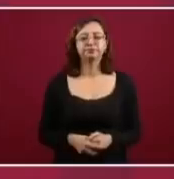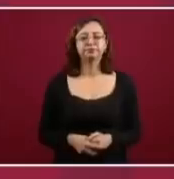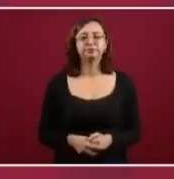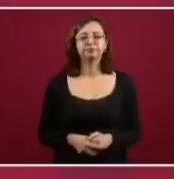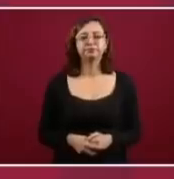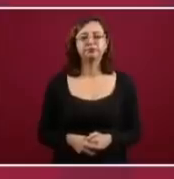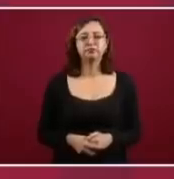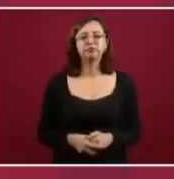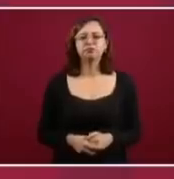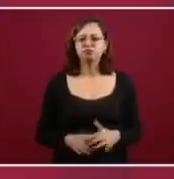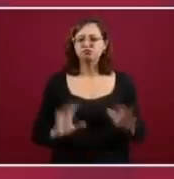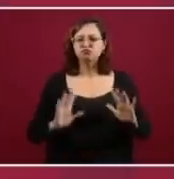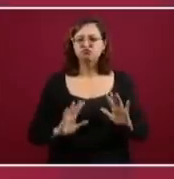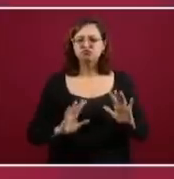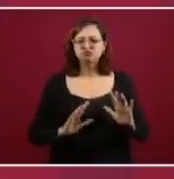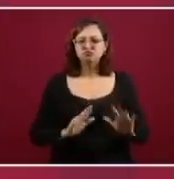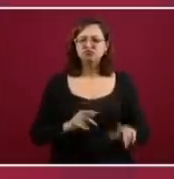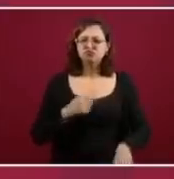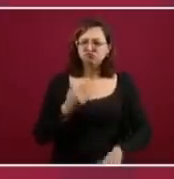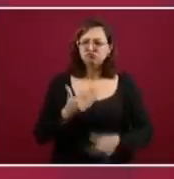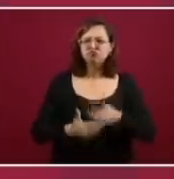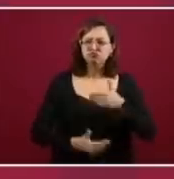y vamos muy bien